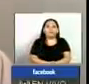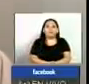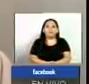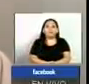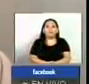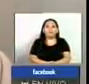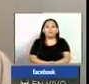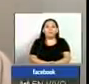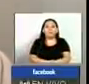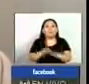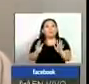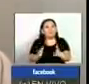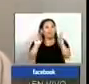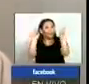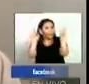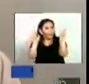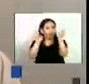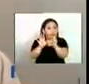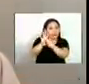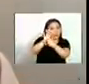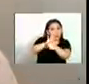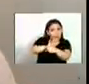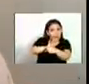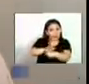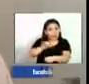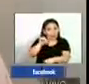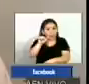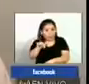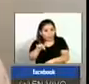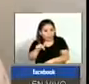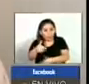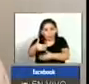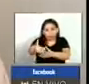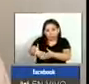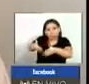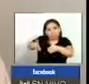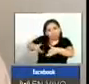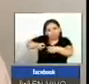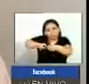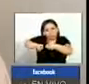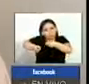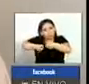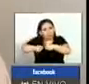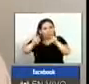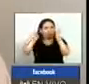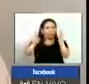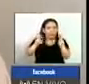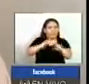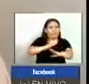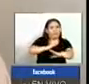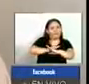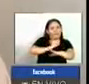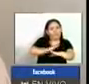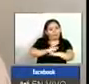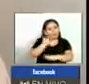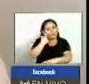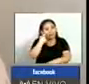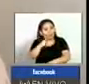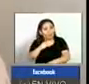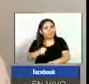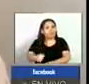y frente al coronavirus los centros de control y prevención de enfermedades han asumido un papel